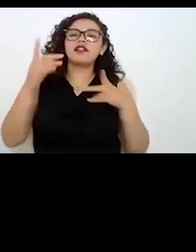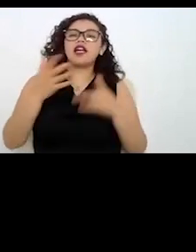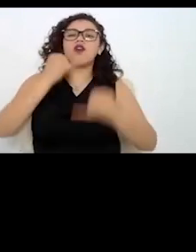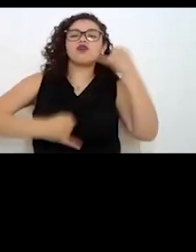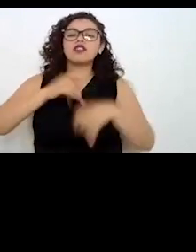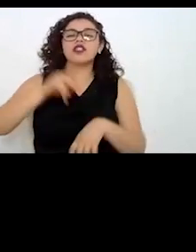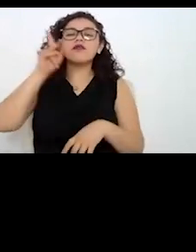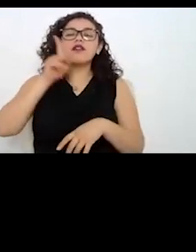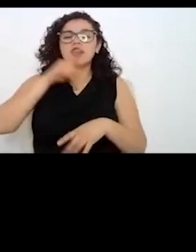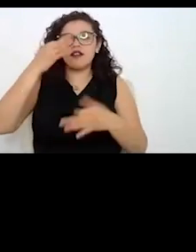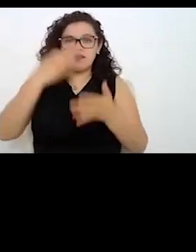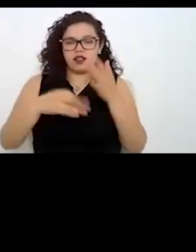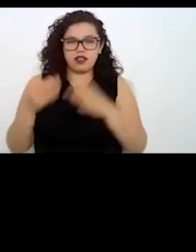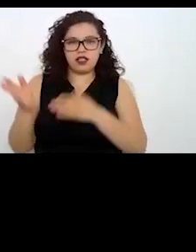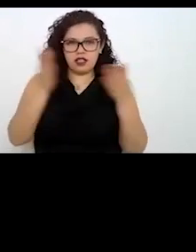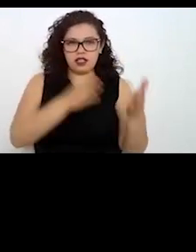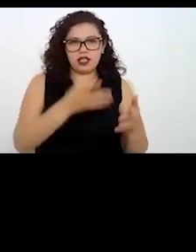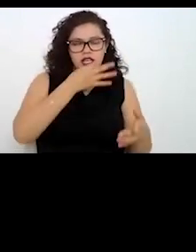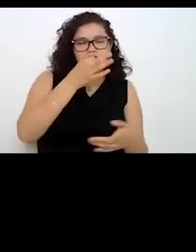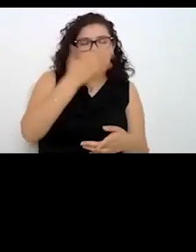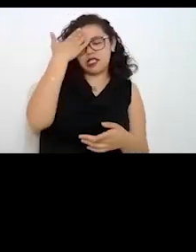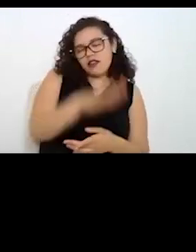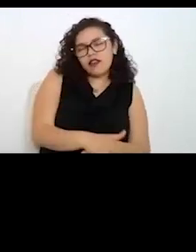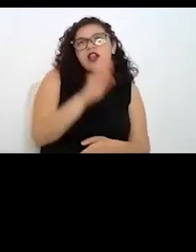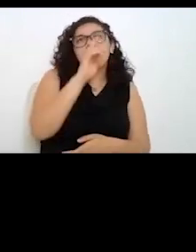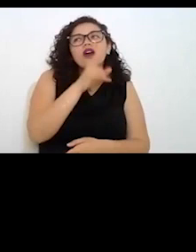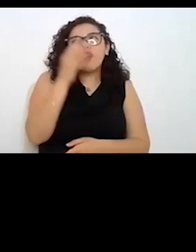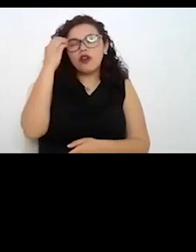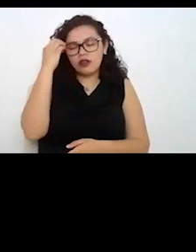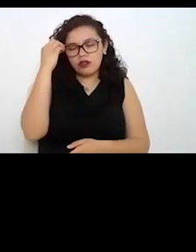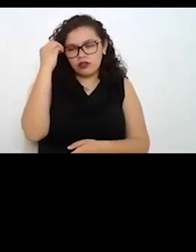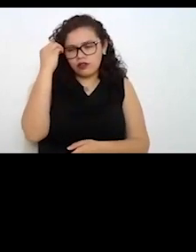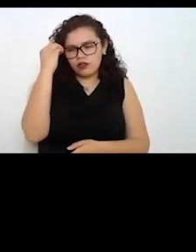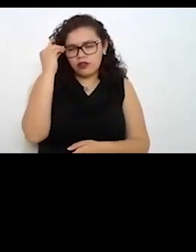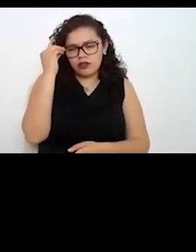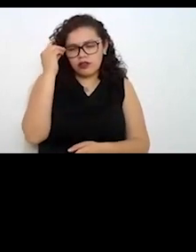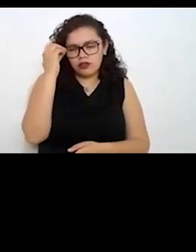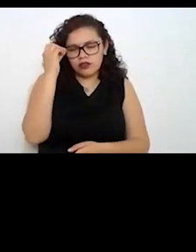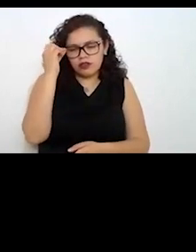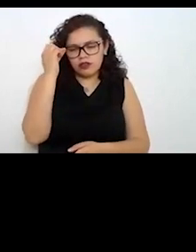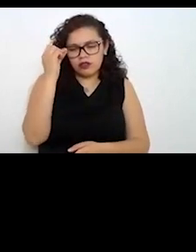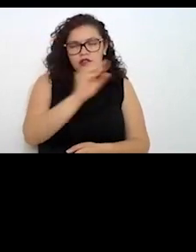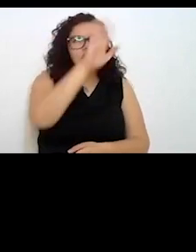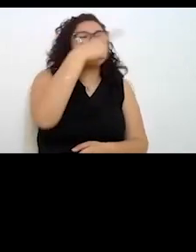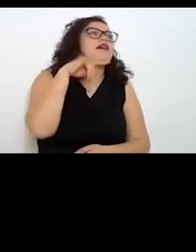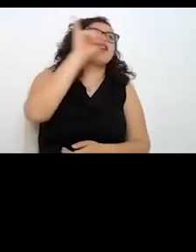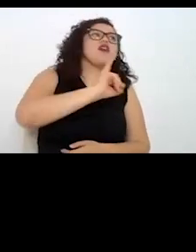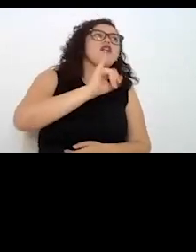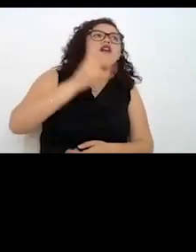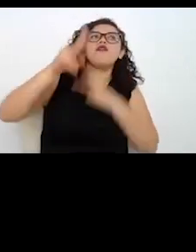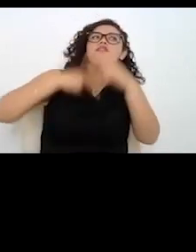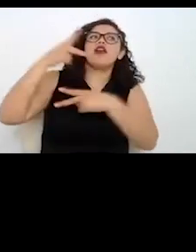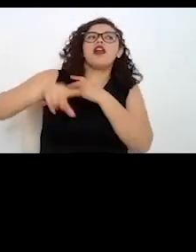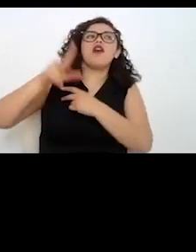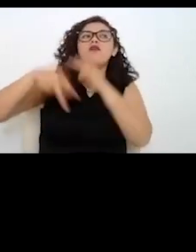esa falta. Si ya sabe que va a faltar al trabajo, pues lo más moralmente correcto es que diga, oye, el jueves no voy a venir porque tengo